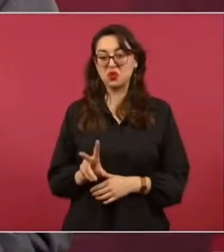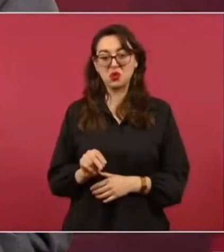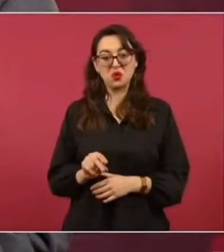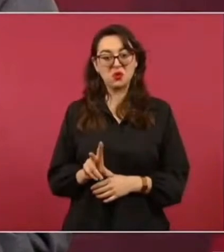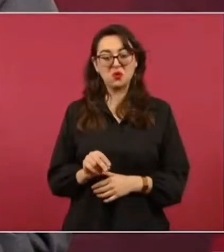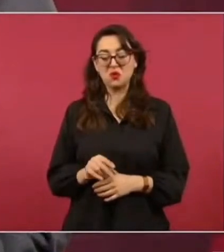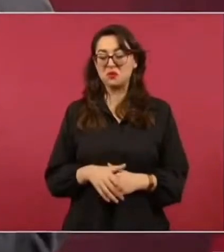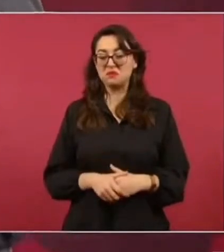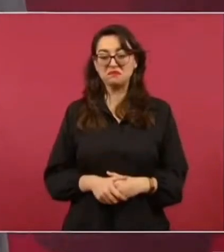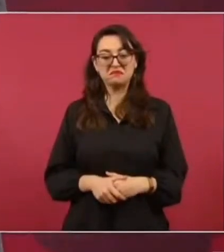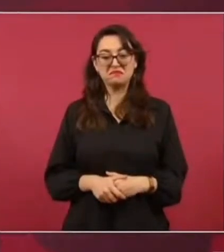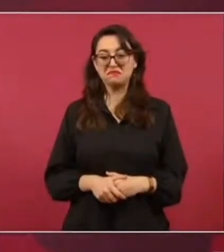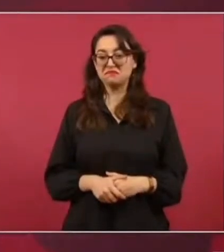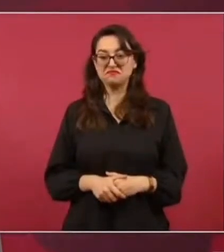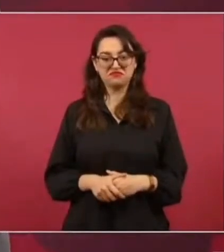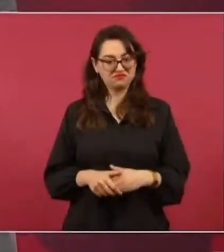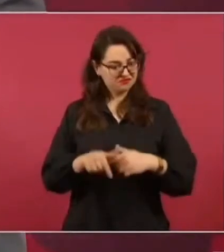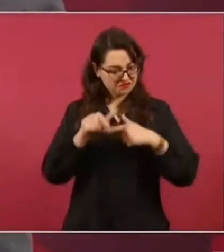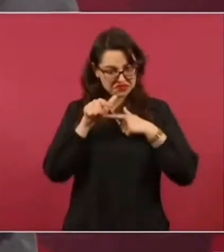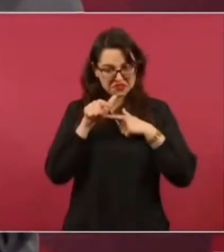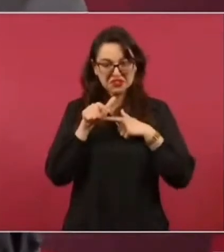No,